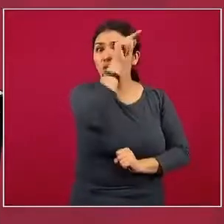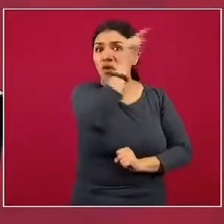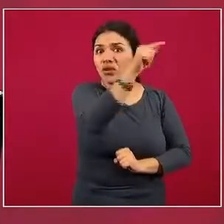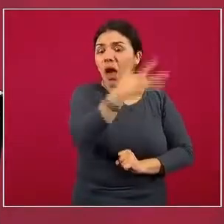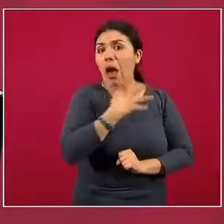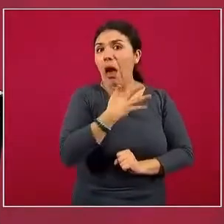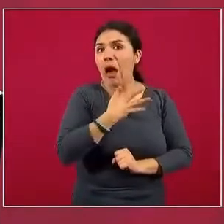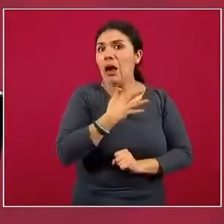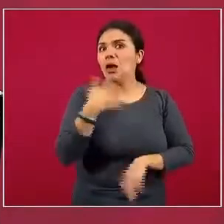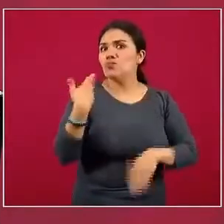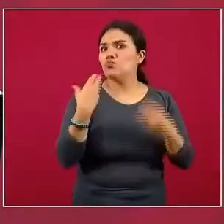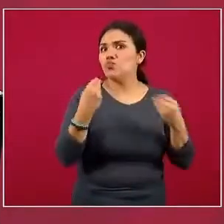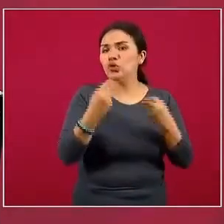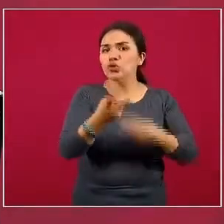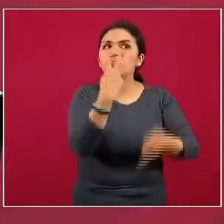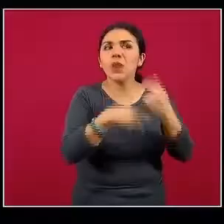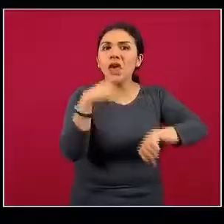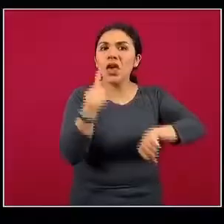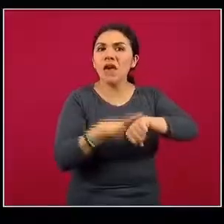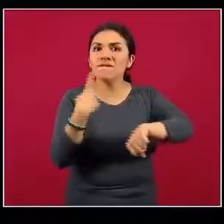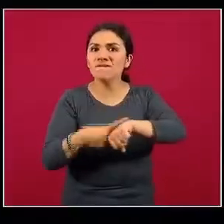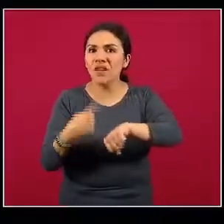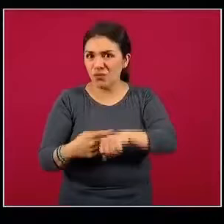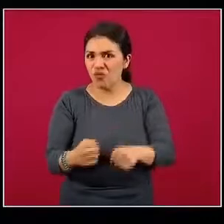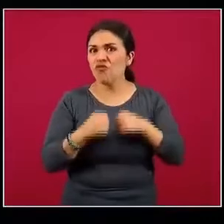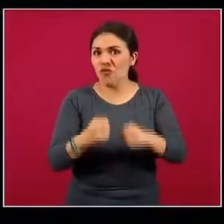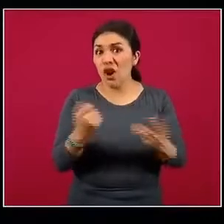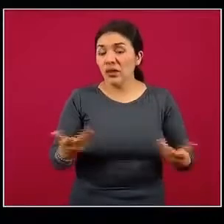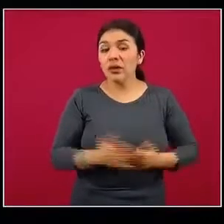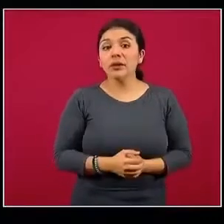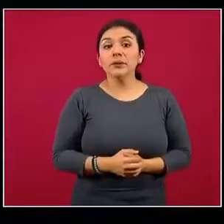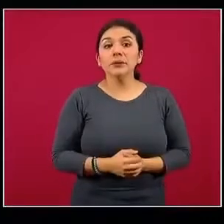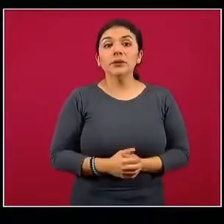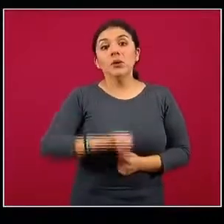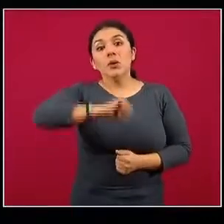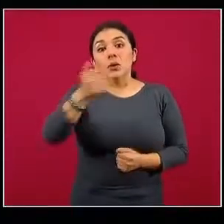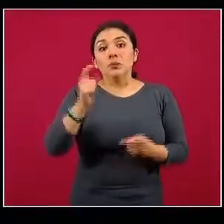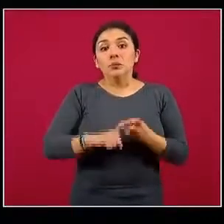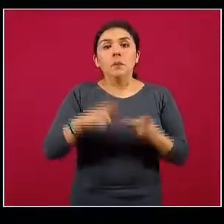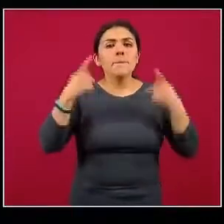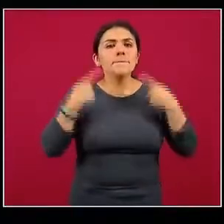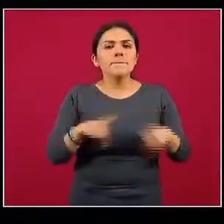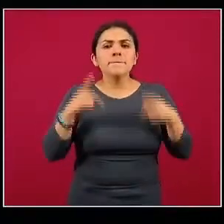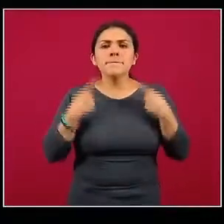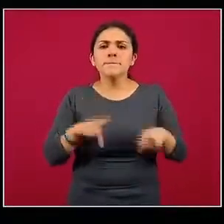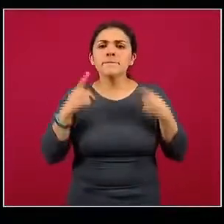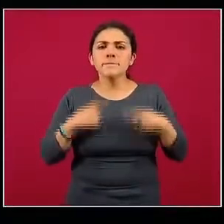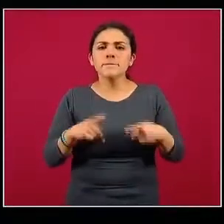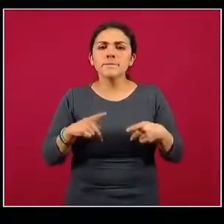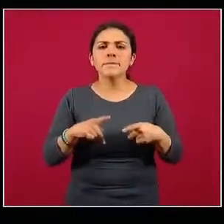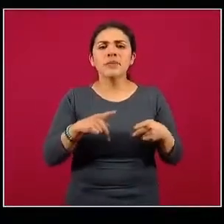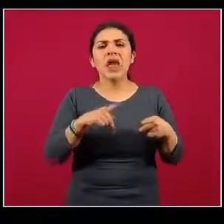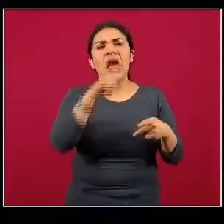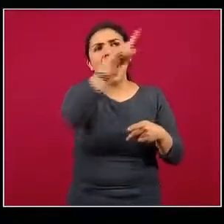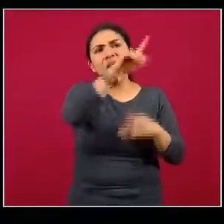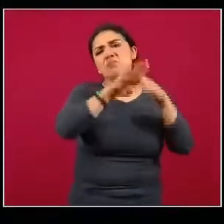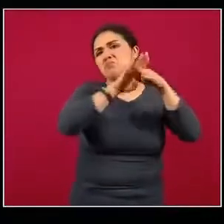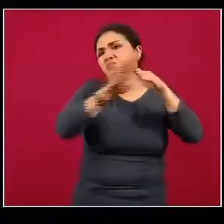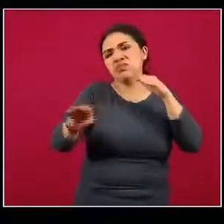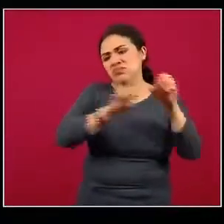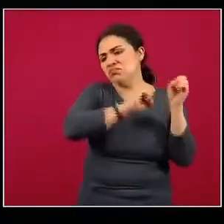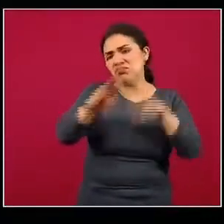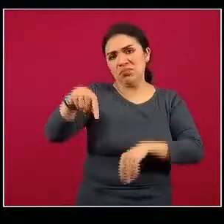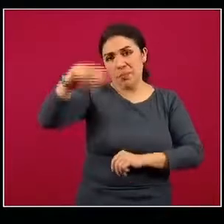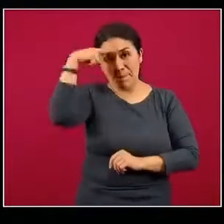donde hay brotes muy, muy fuertes, ¿no? Y las personas que son echadas para México y de México hacia